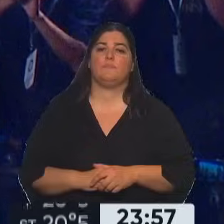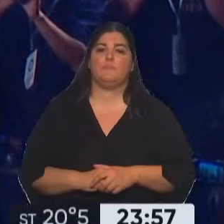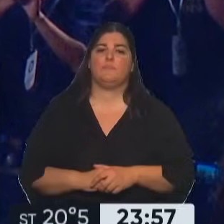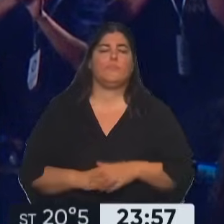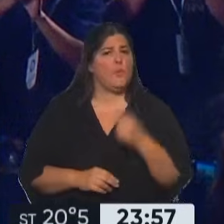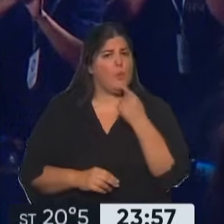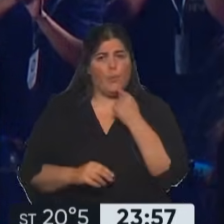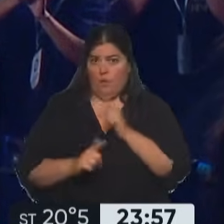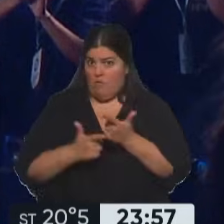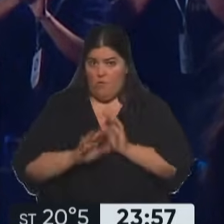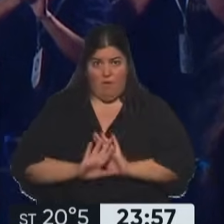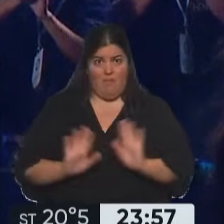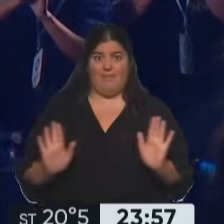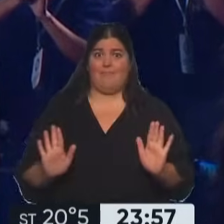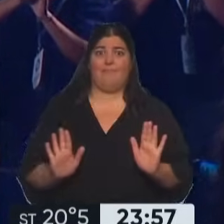No hay duda